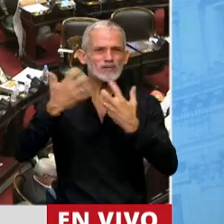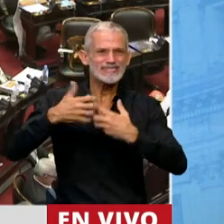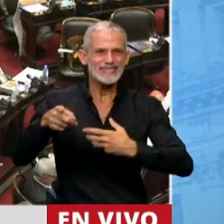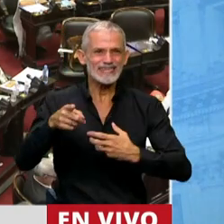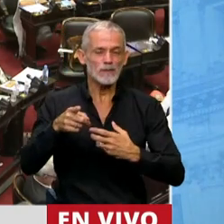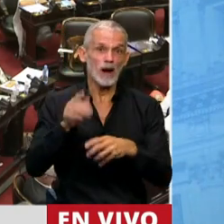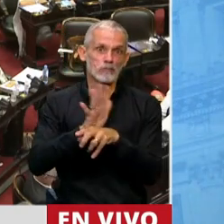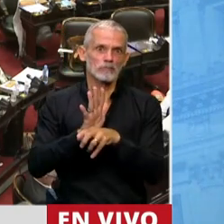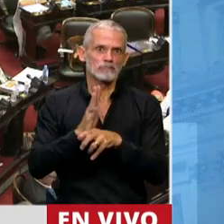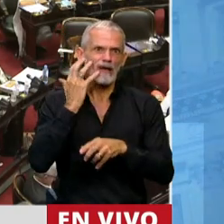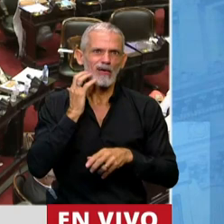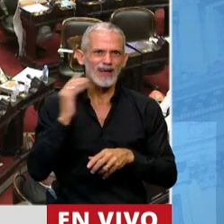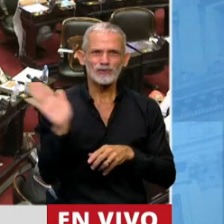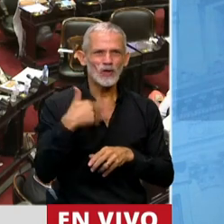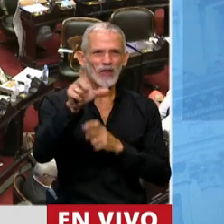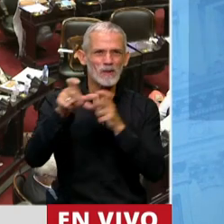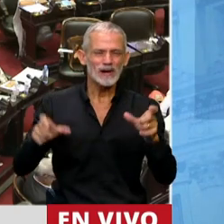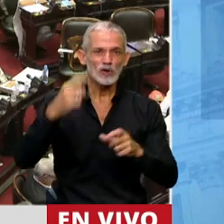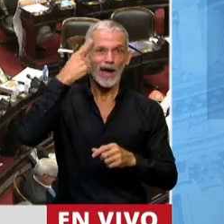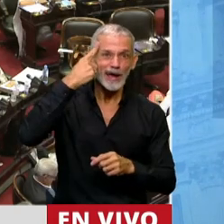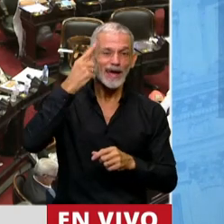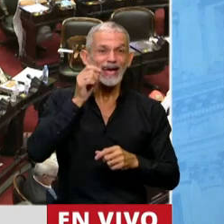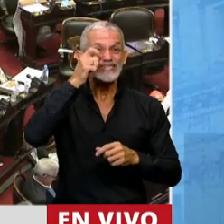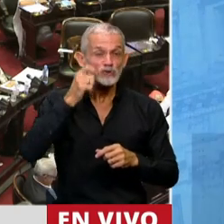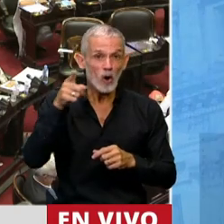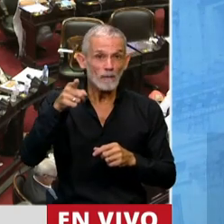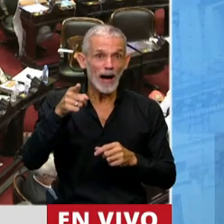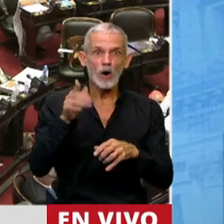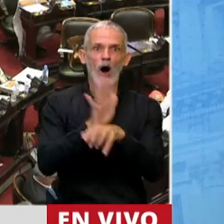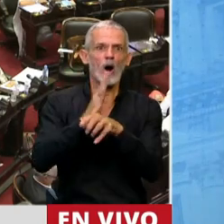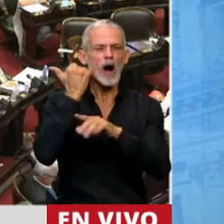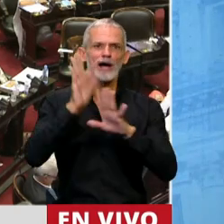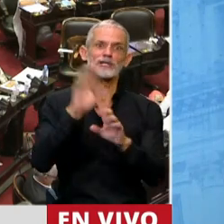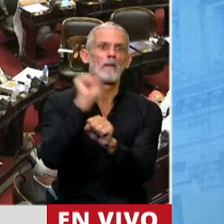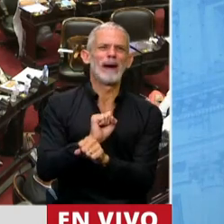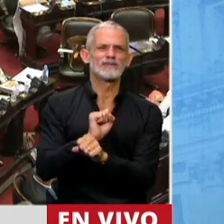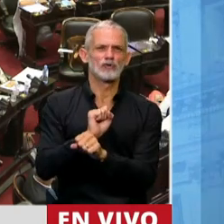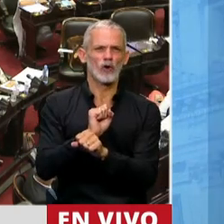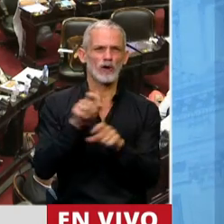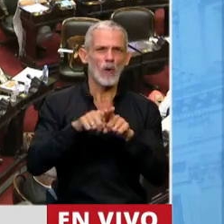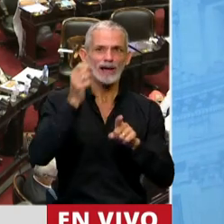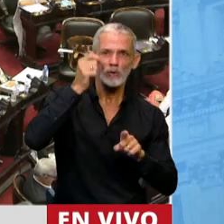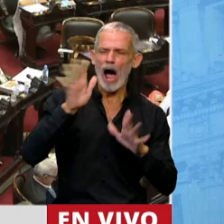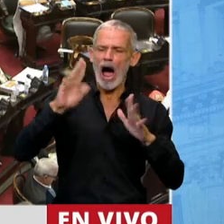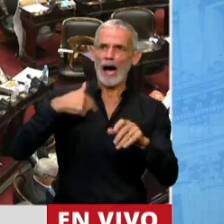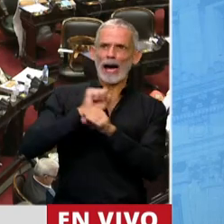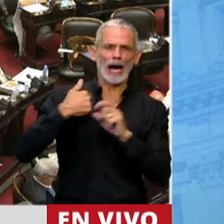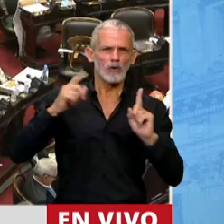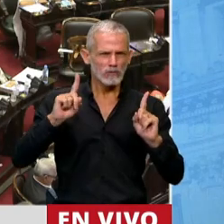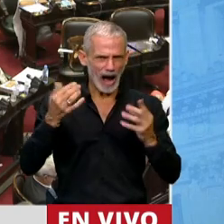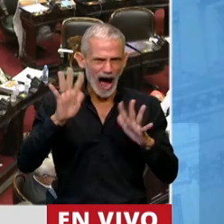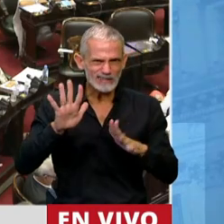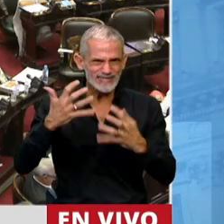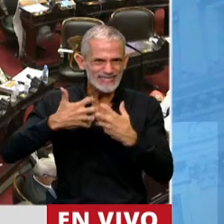de terror, donde la gente cree que el hisopado es sinónimo de detención. Y hoy, en Formosa, hay